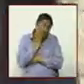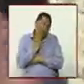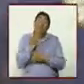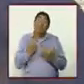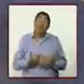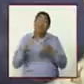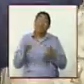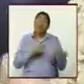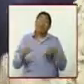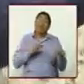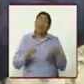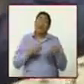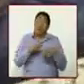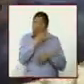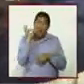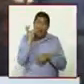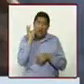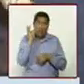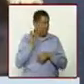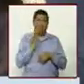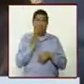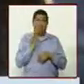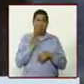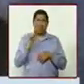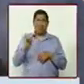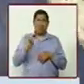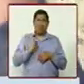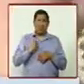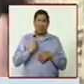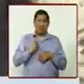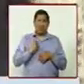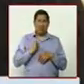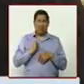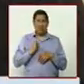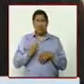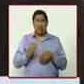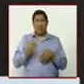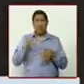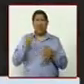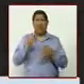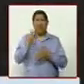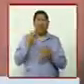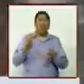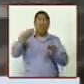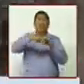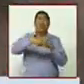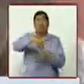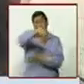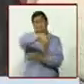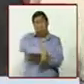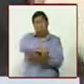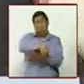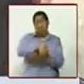¿Y ahora qué vas a hacer? ¿Van a hacer huelga? No, voy a tener que entrar a SEMA nomás.